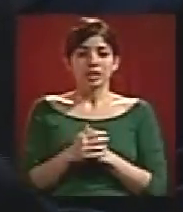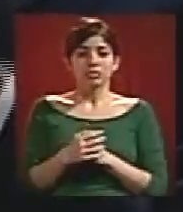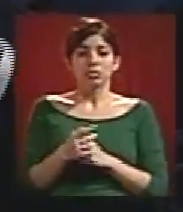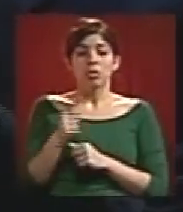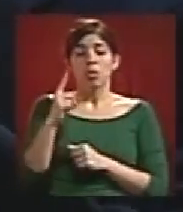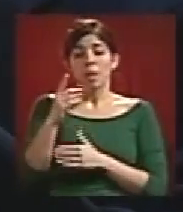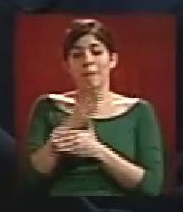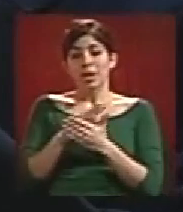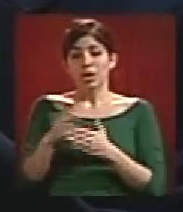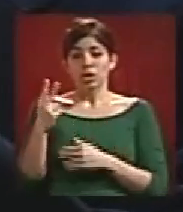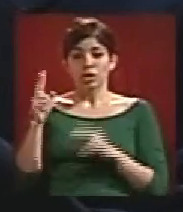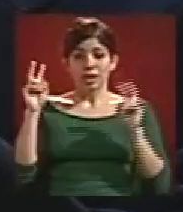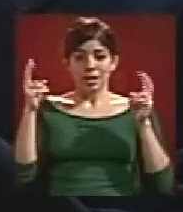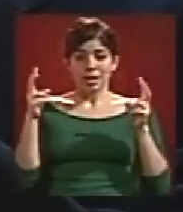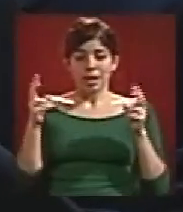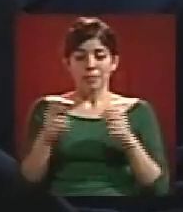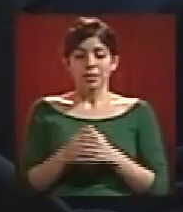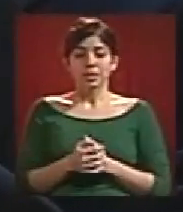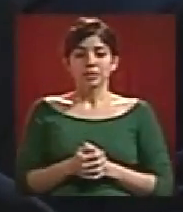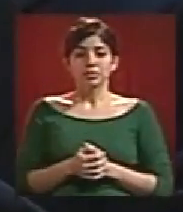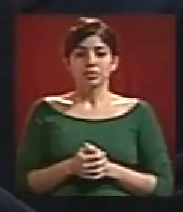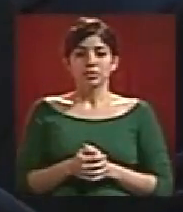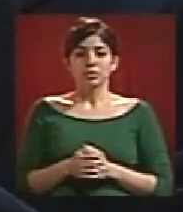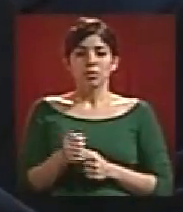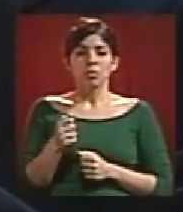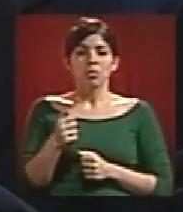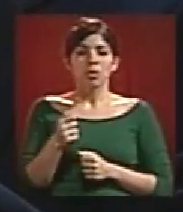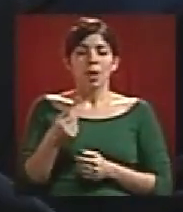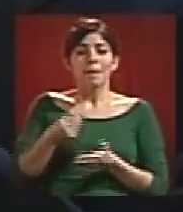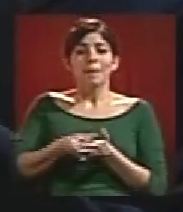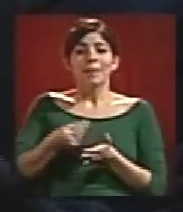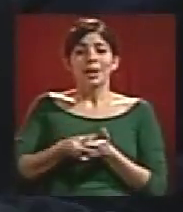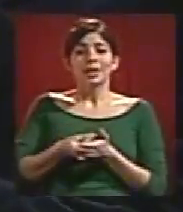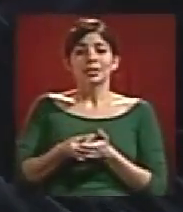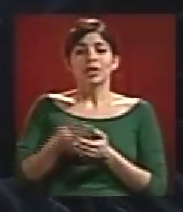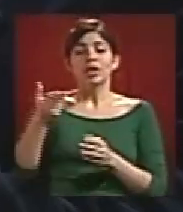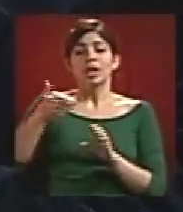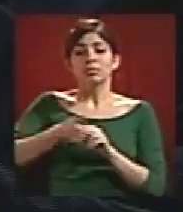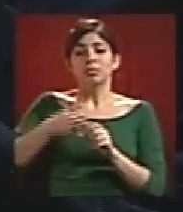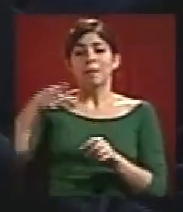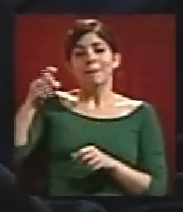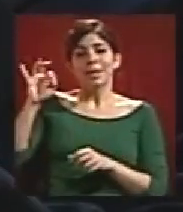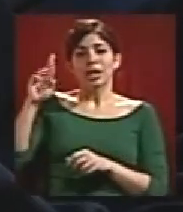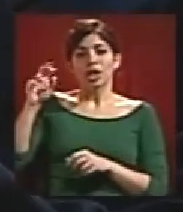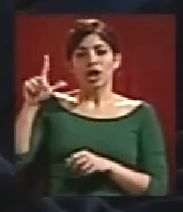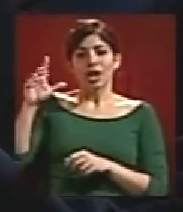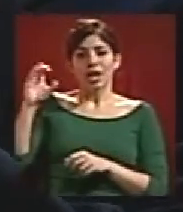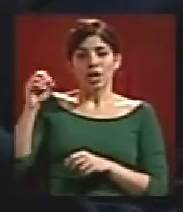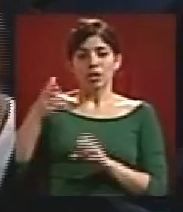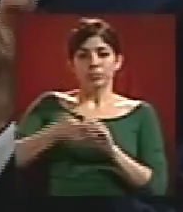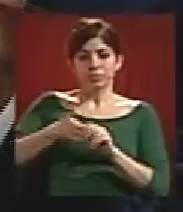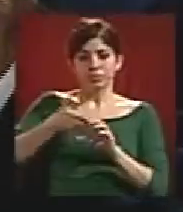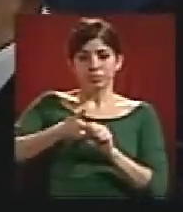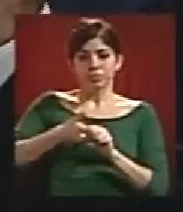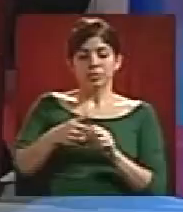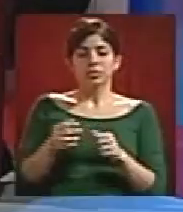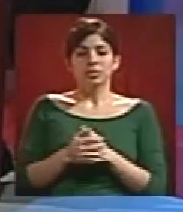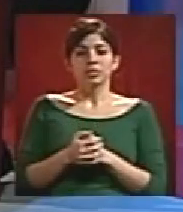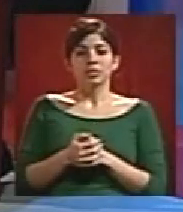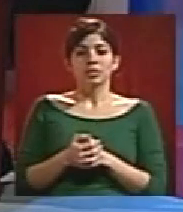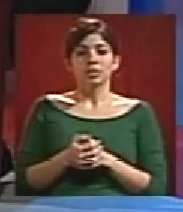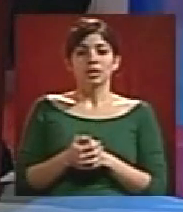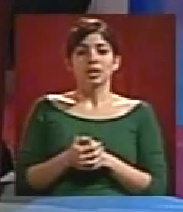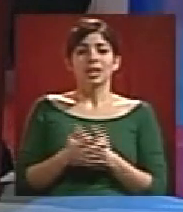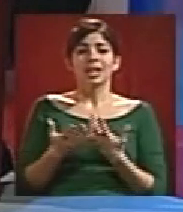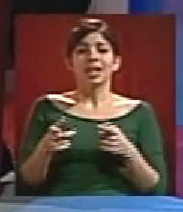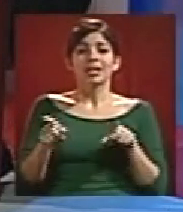temas, y se mezcla con esto, es un poco el precio del petróleo y el precio de los granos, que incluso